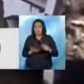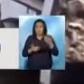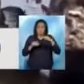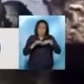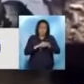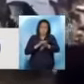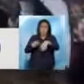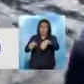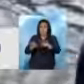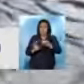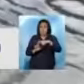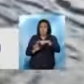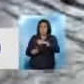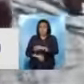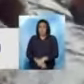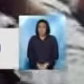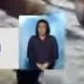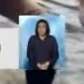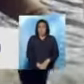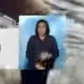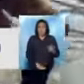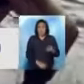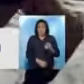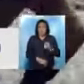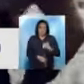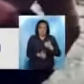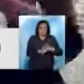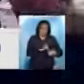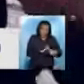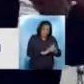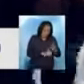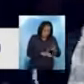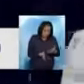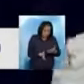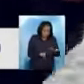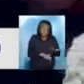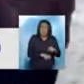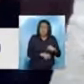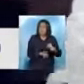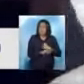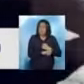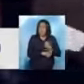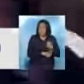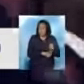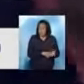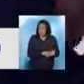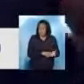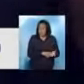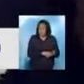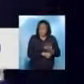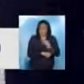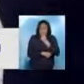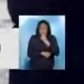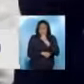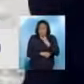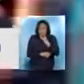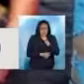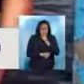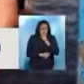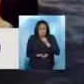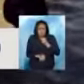cristiana sepultura. No solo tenían que soportar el dolor de perder a un ser querido, sino también la impotencia e